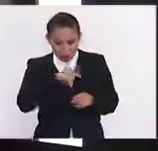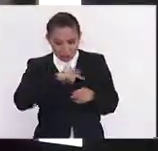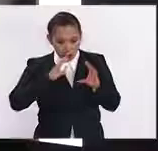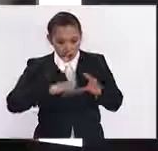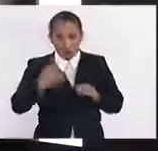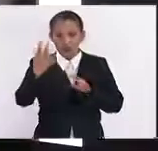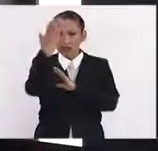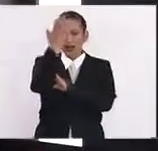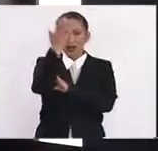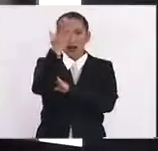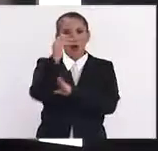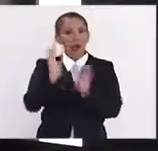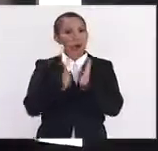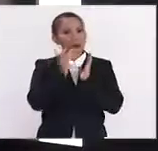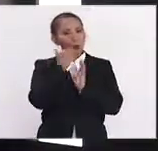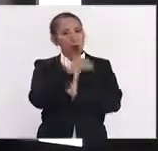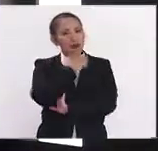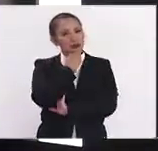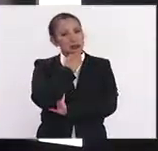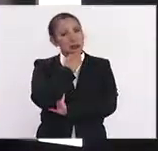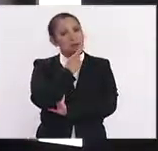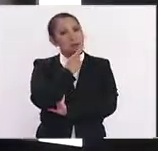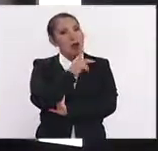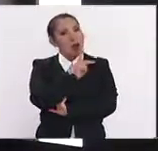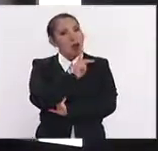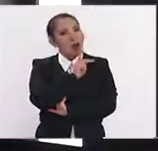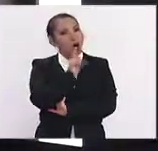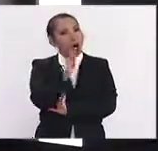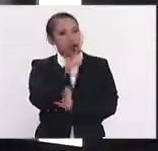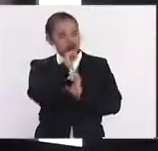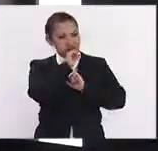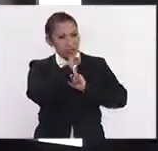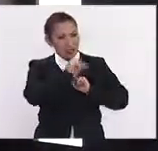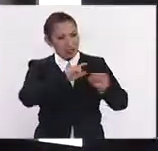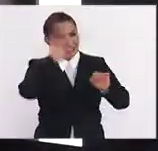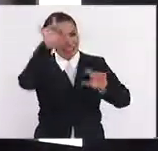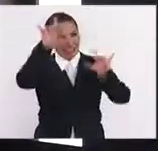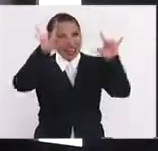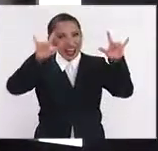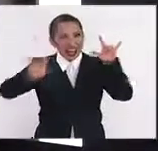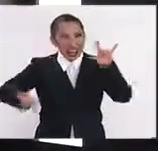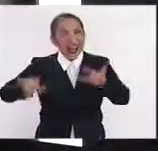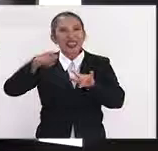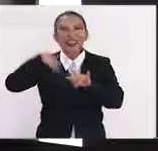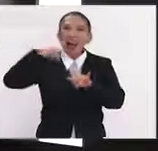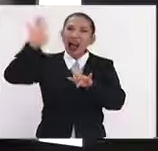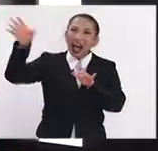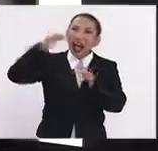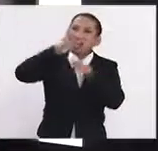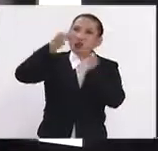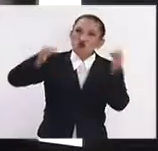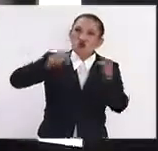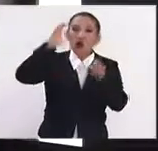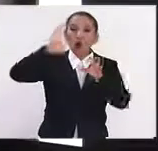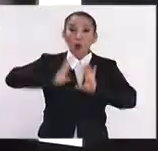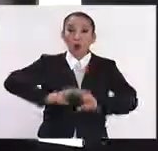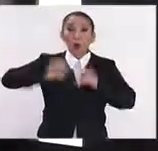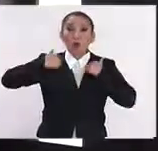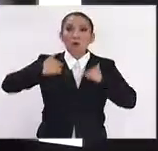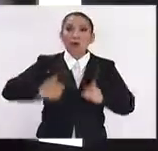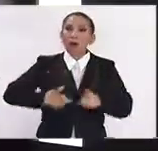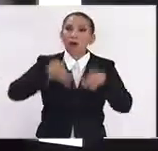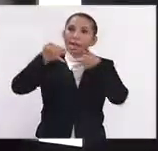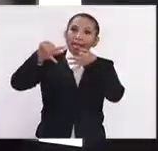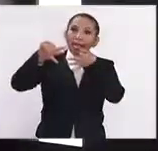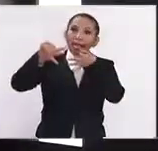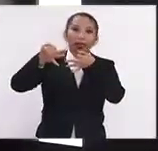espejo y no hay ninguna sorpresa. Sin embargo, en cualquier campaña de publicidad, en donde sea que tú pongas un cuerpo humano, llama